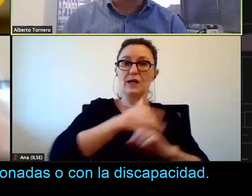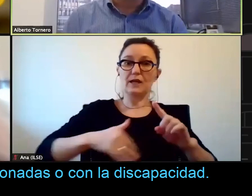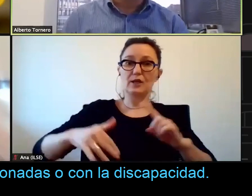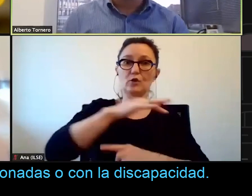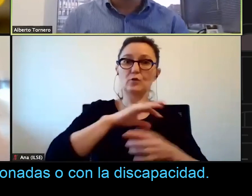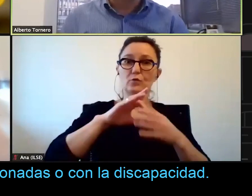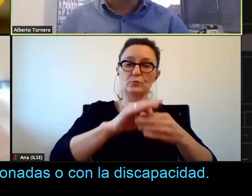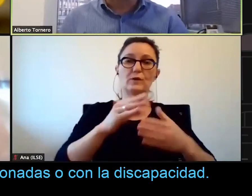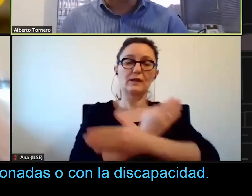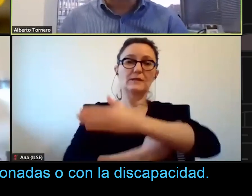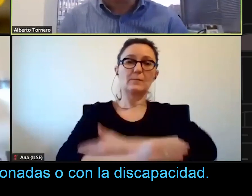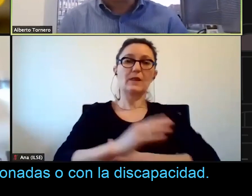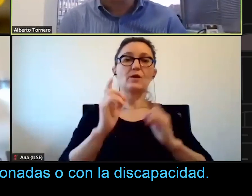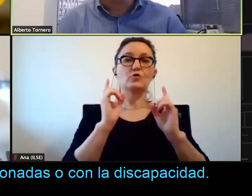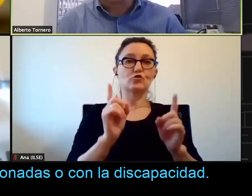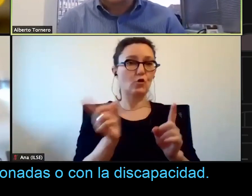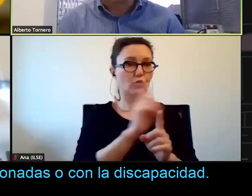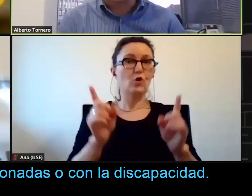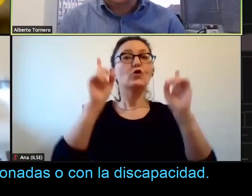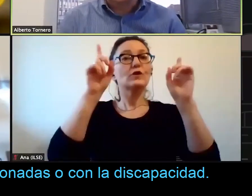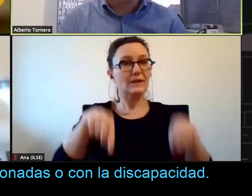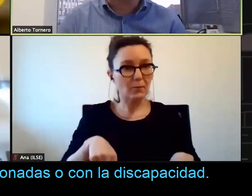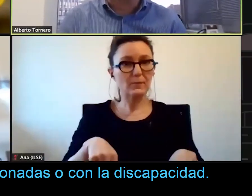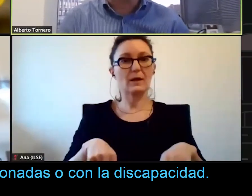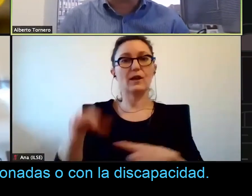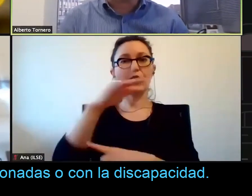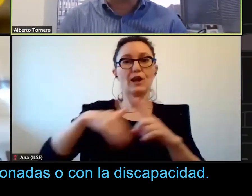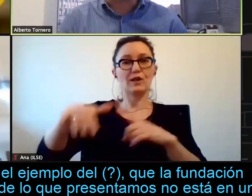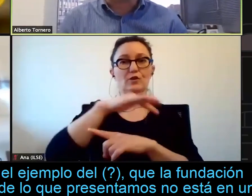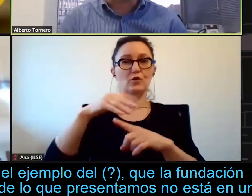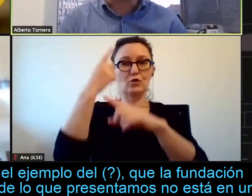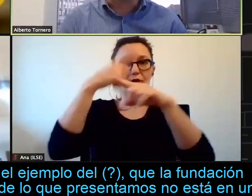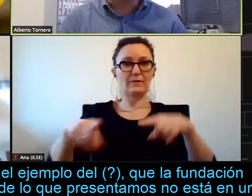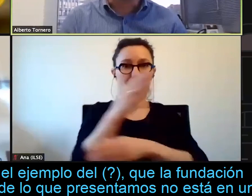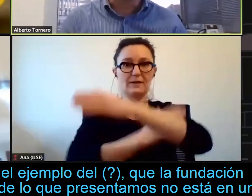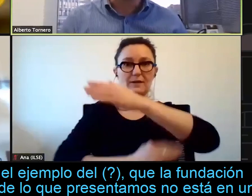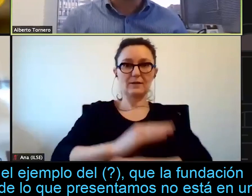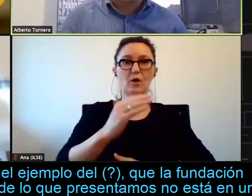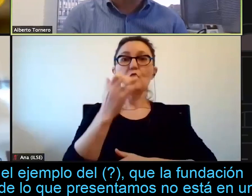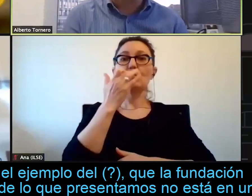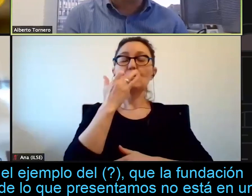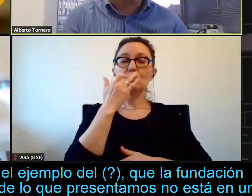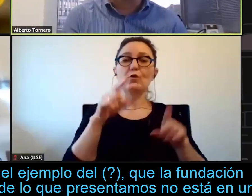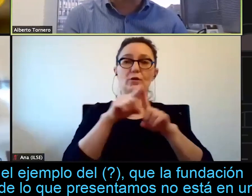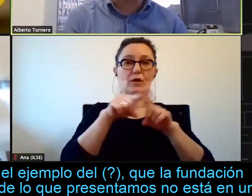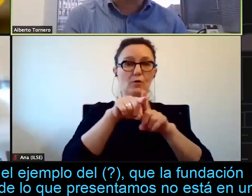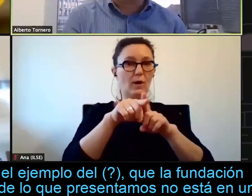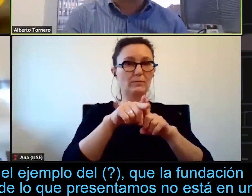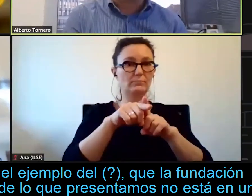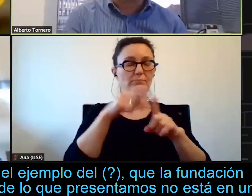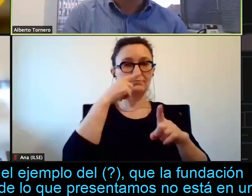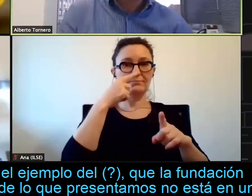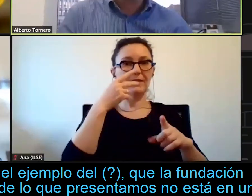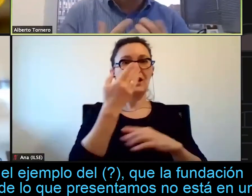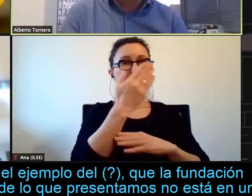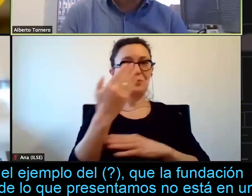discapacidad, sino en entornos no relacionados con la discapacidad. Es decir, por ejemplo, tenemos el ejemplo del South Summit, que ahí la Fundación además está muy